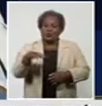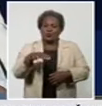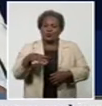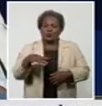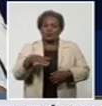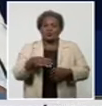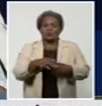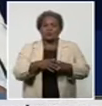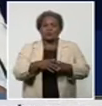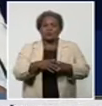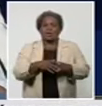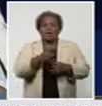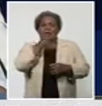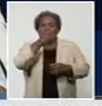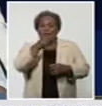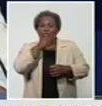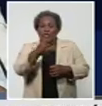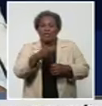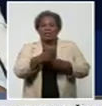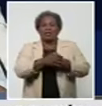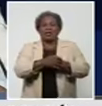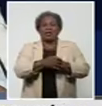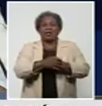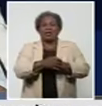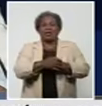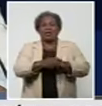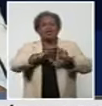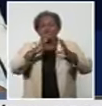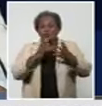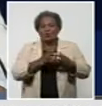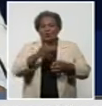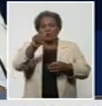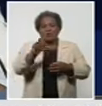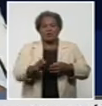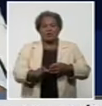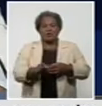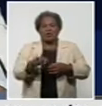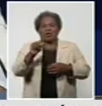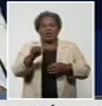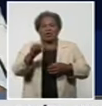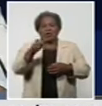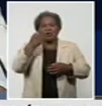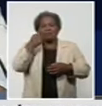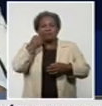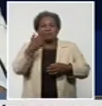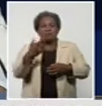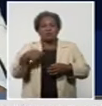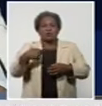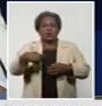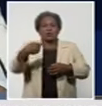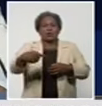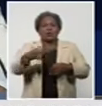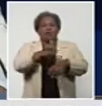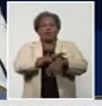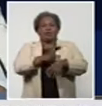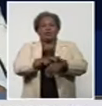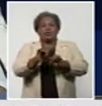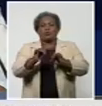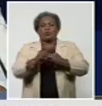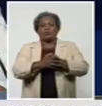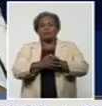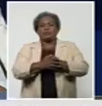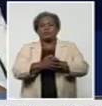a Lázaro Manuel y a todas las personas que nos siguen diariamente con la información.